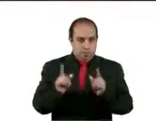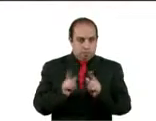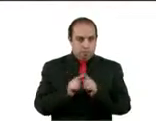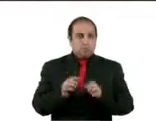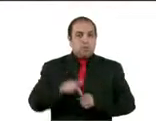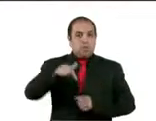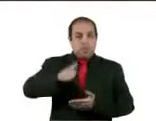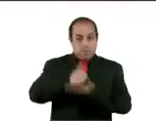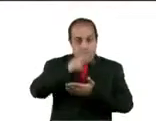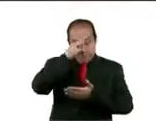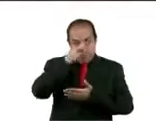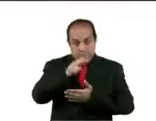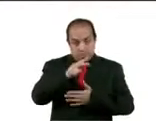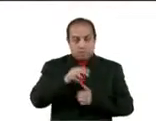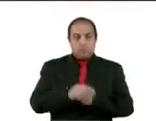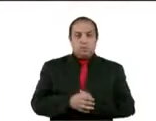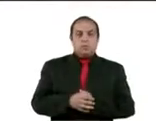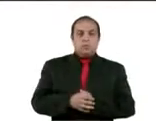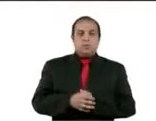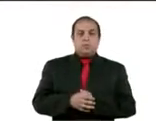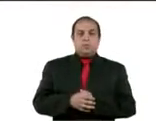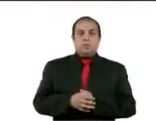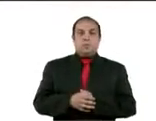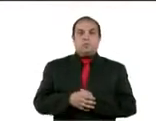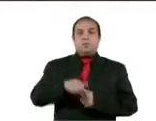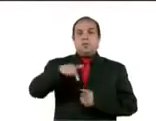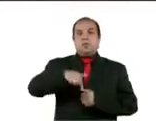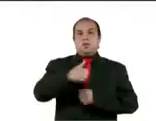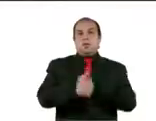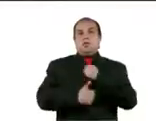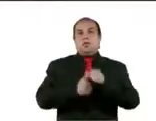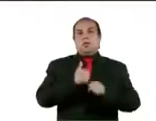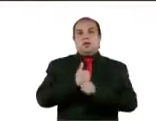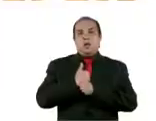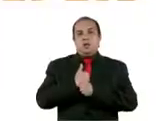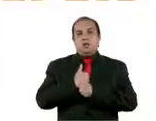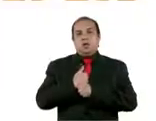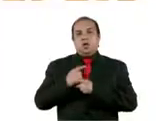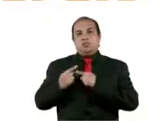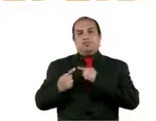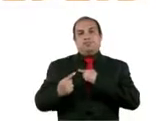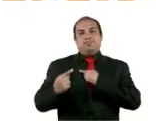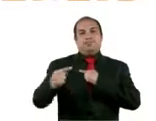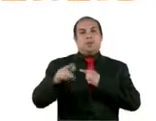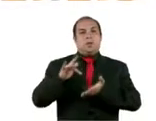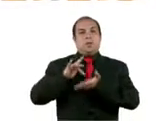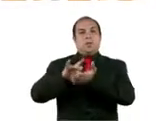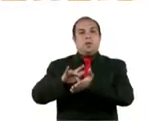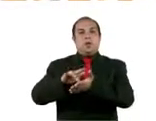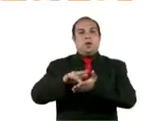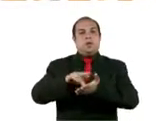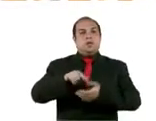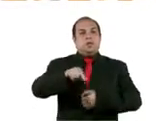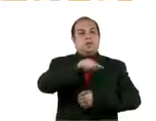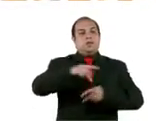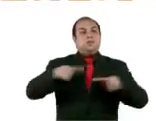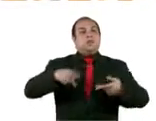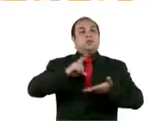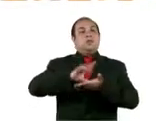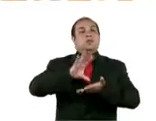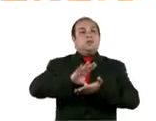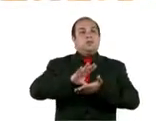En la Ciudad de México, a partir de este año, el apoyo a personas con discapacidad